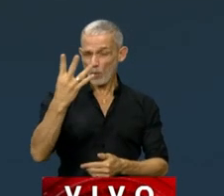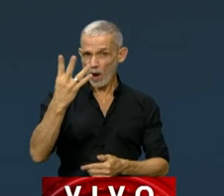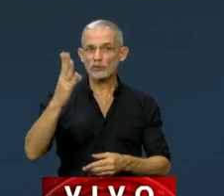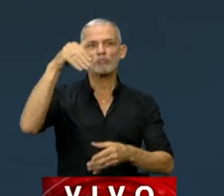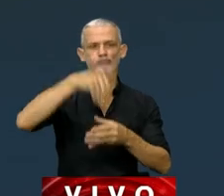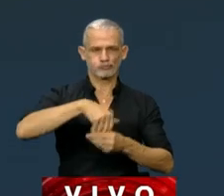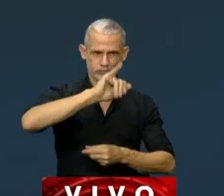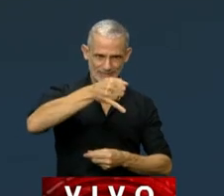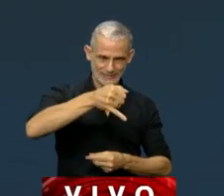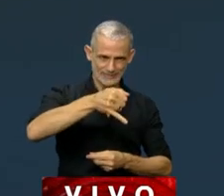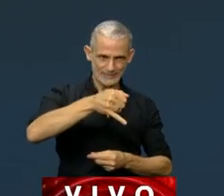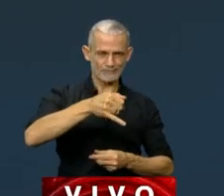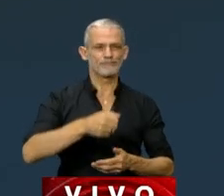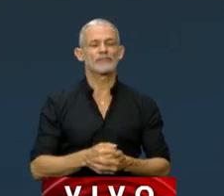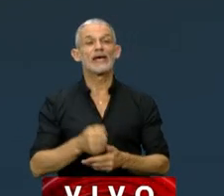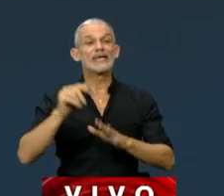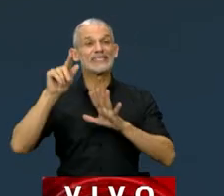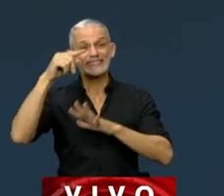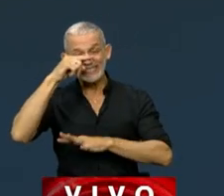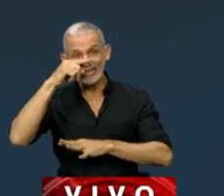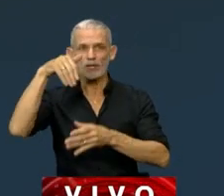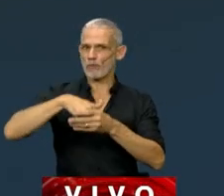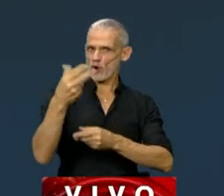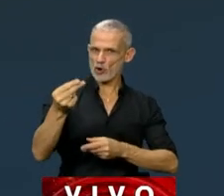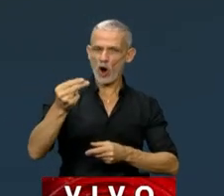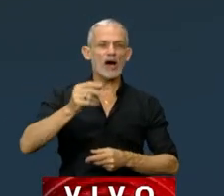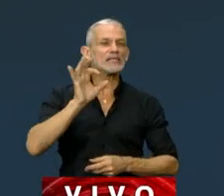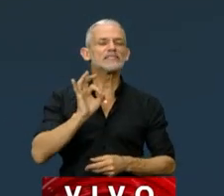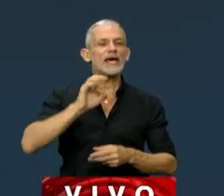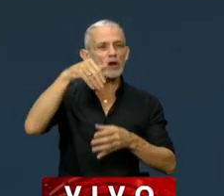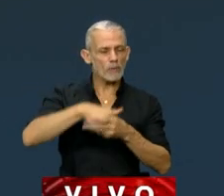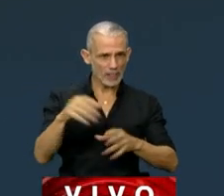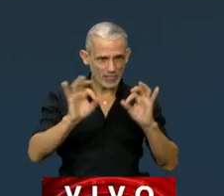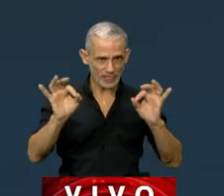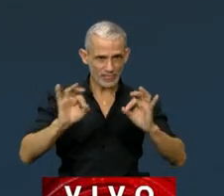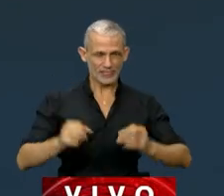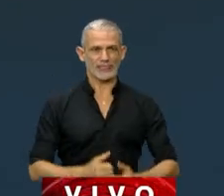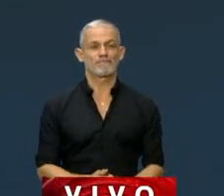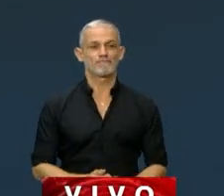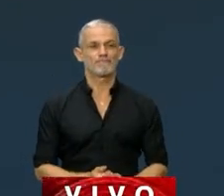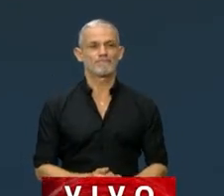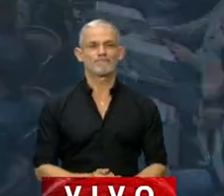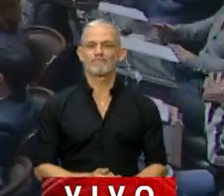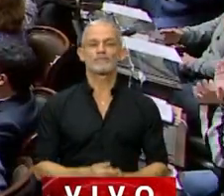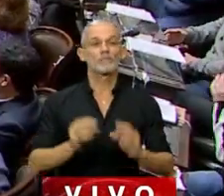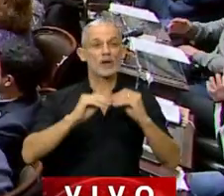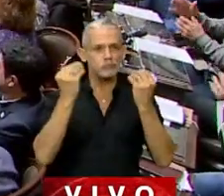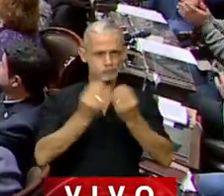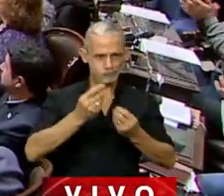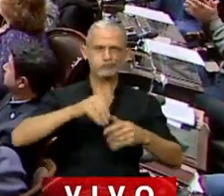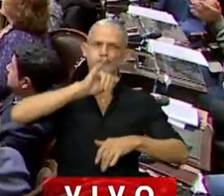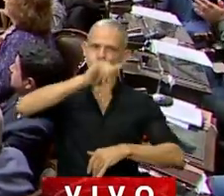224 afirmativos, 7 negativos. 0 abstenciones.